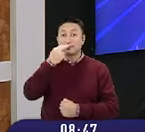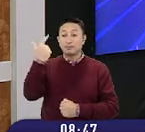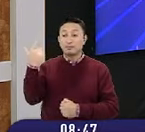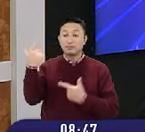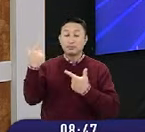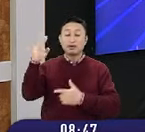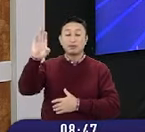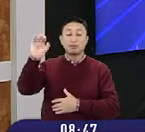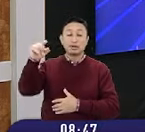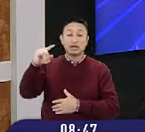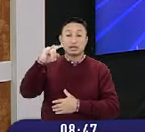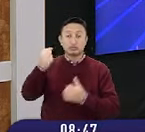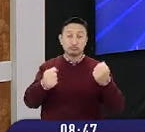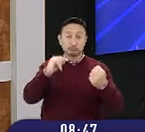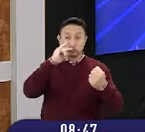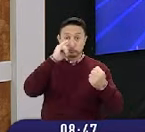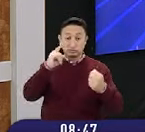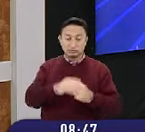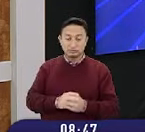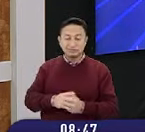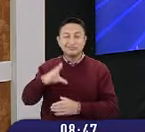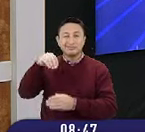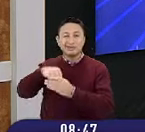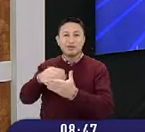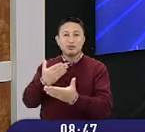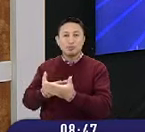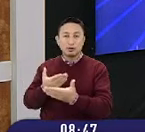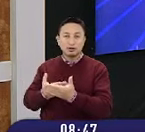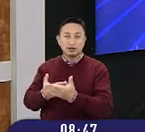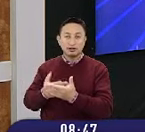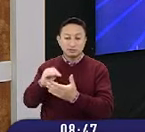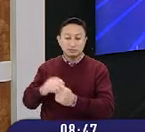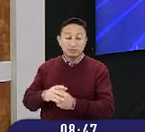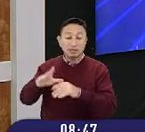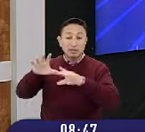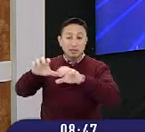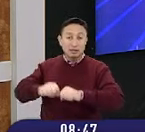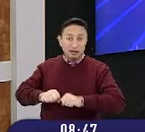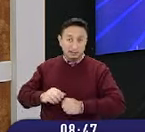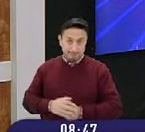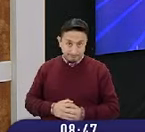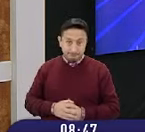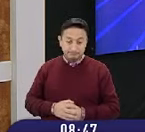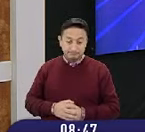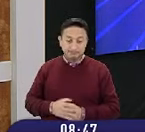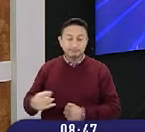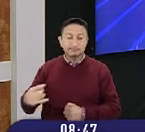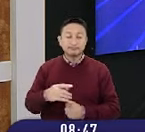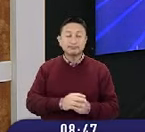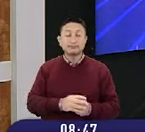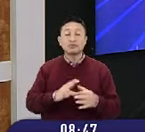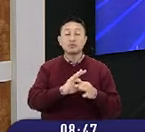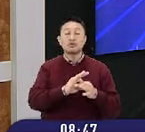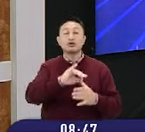municiones, autos de alta gama fueron encontrados como parte de la requisa de los uniformados. Vamos con Jorge Salazar, el Estela Ciudad de